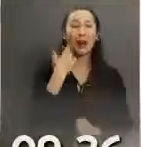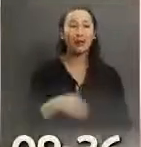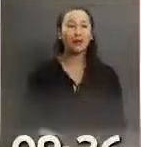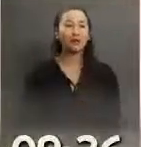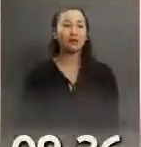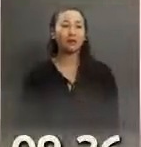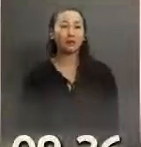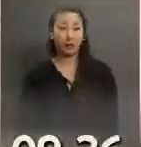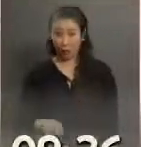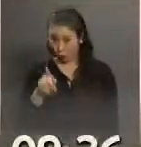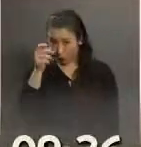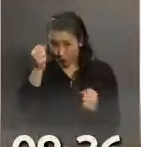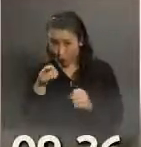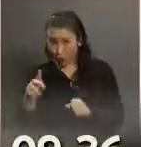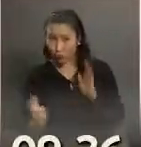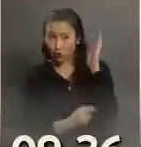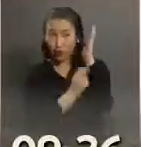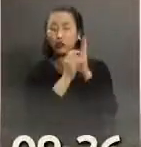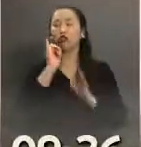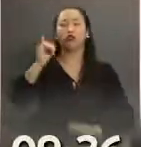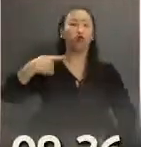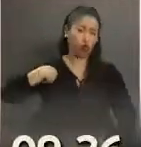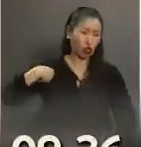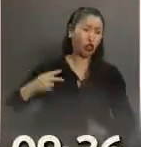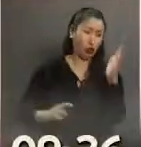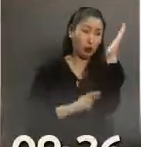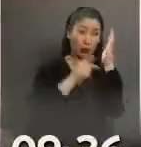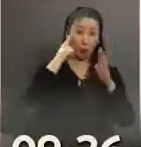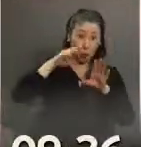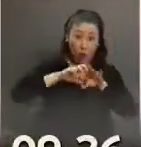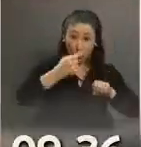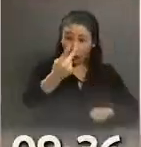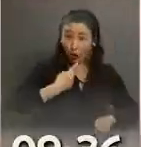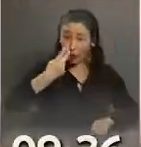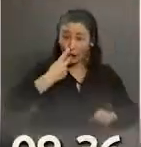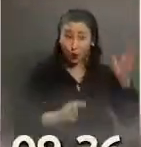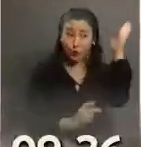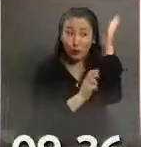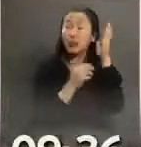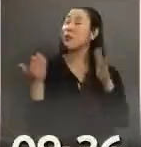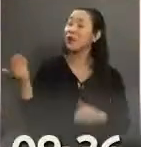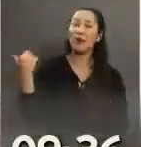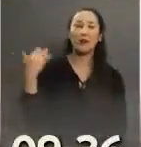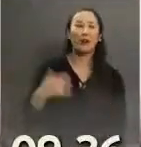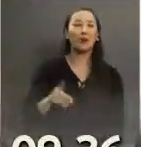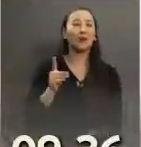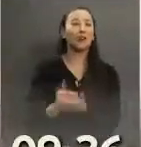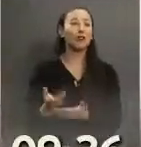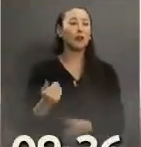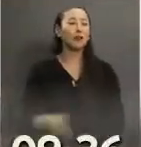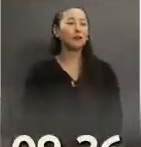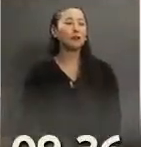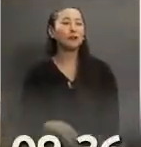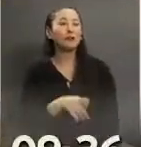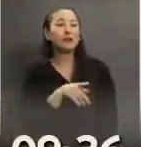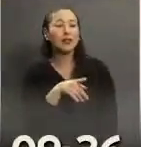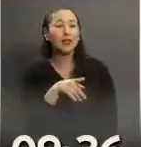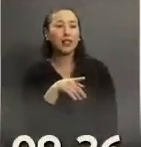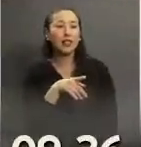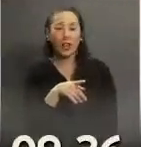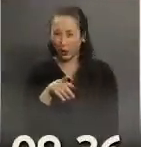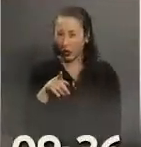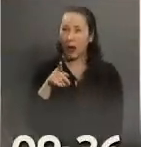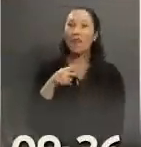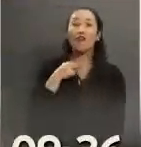¿Y te vayas por subir? Yo me subo, pero es un acuerdo que tenemos, vamos. Ya, diputado. Titi, ¿estás segura?